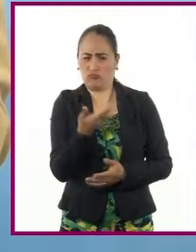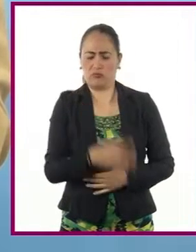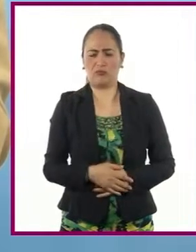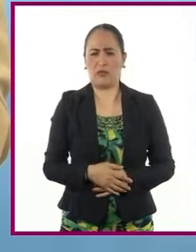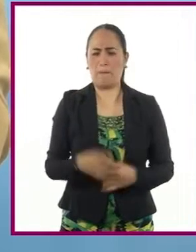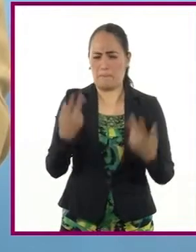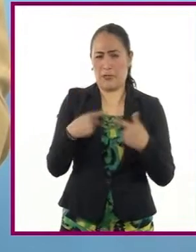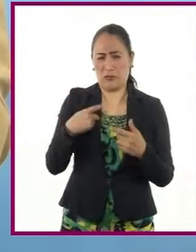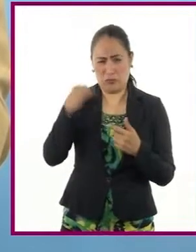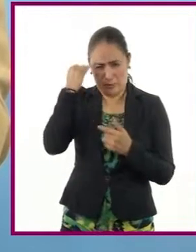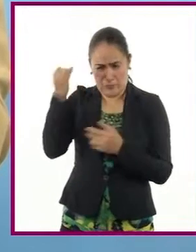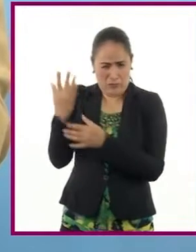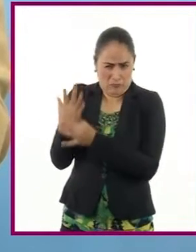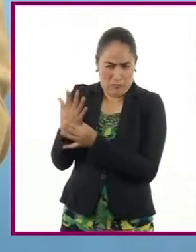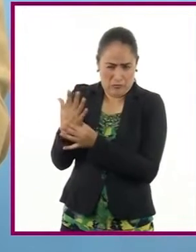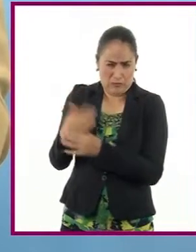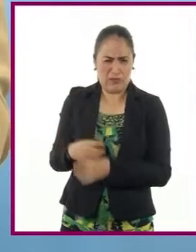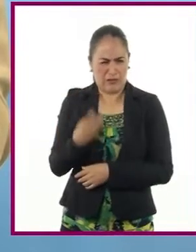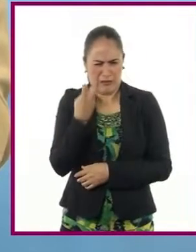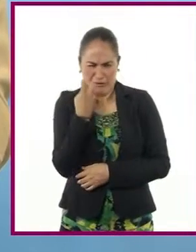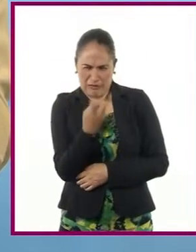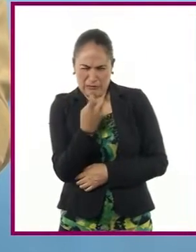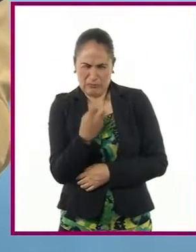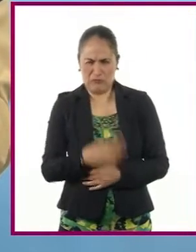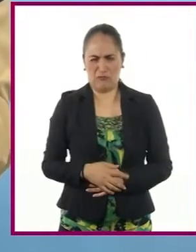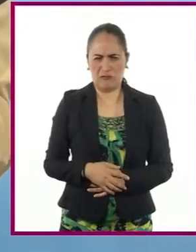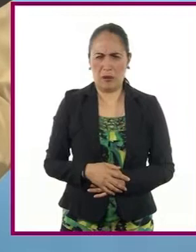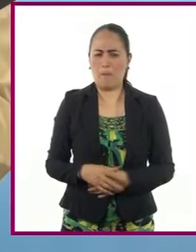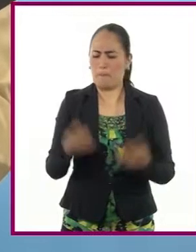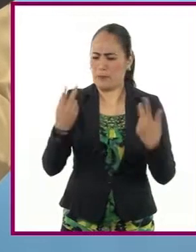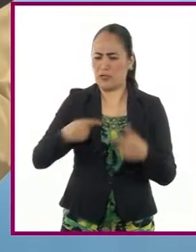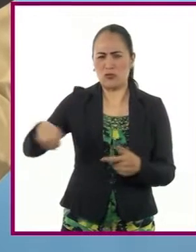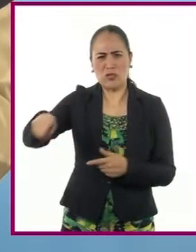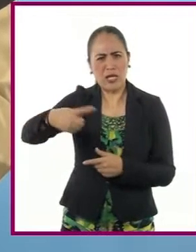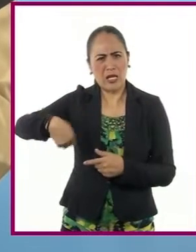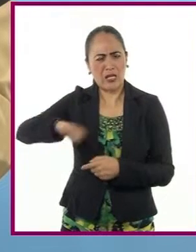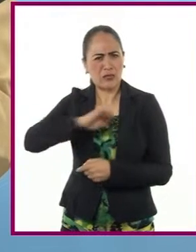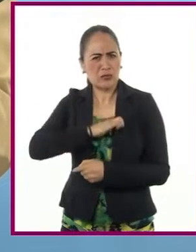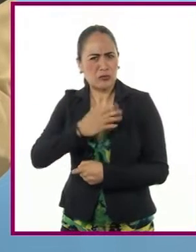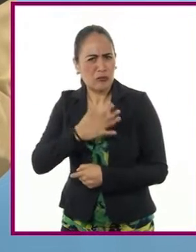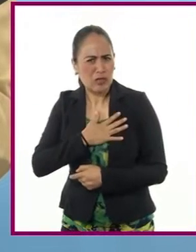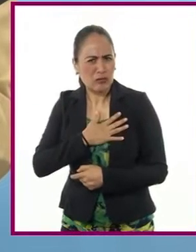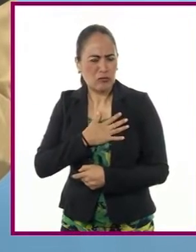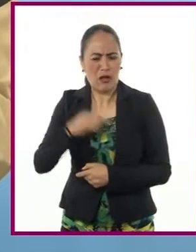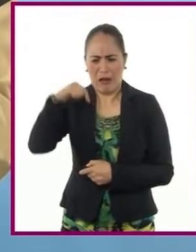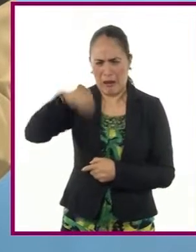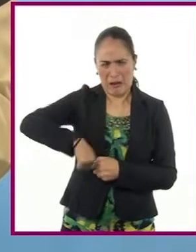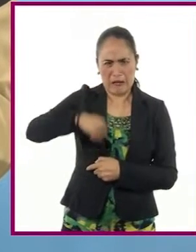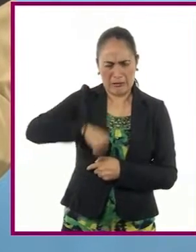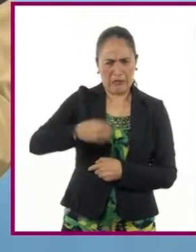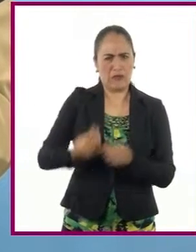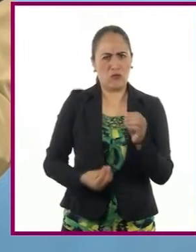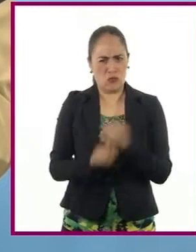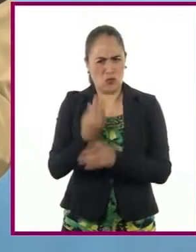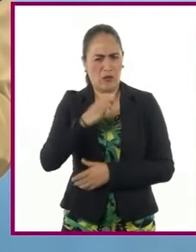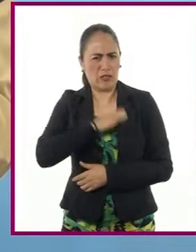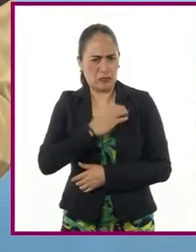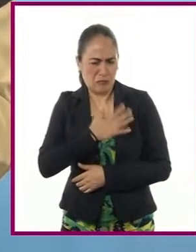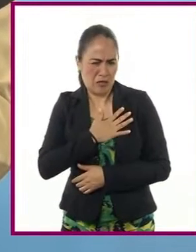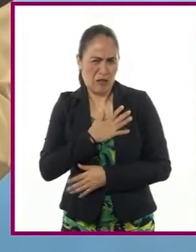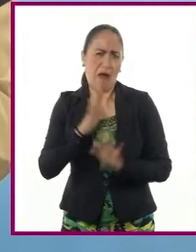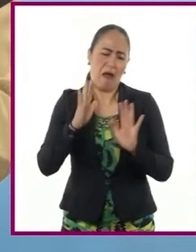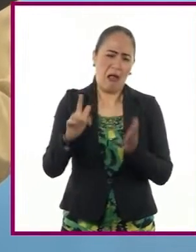en particular se convierte en una prueba de que en la sociedad novohispana en general, las leyes podían negociarse o